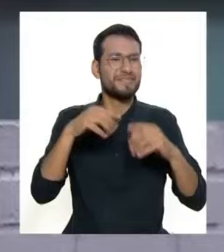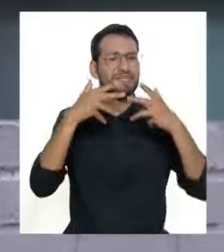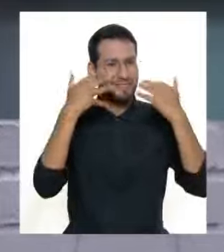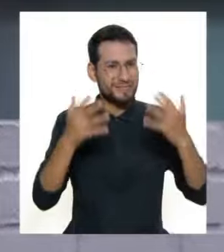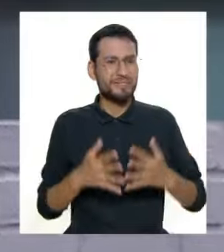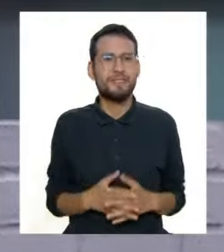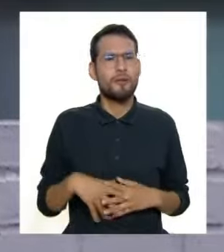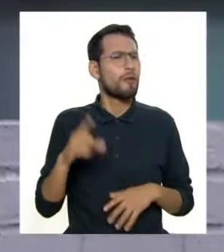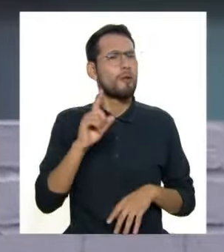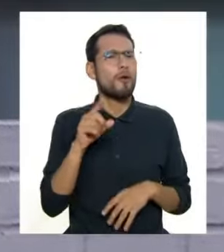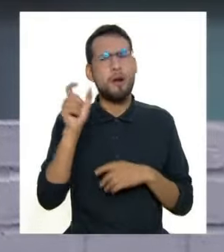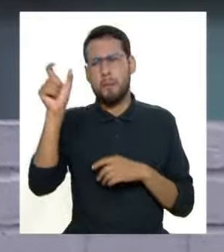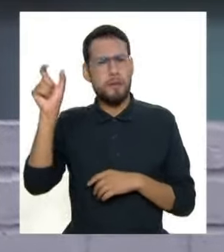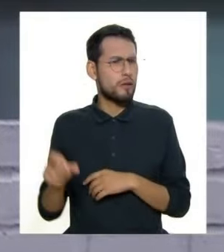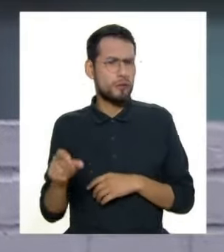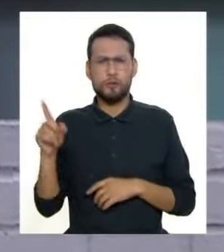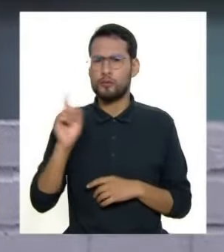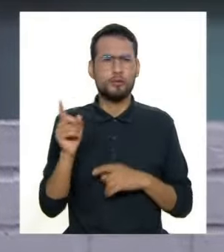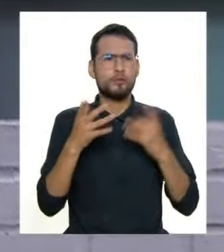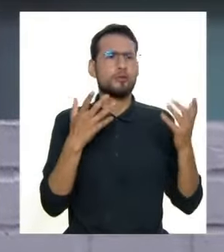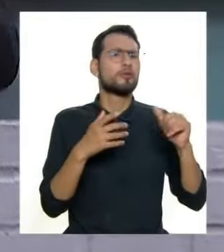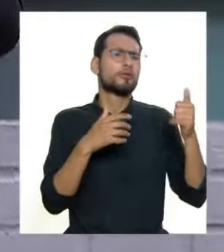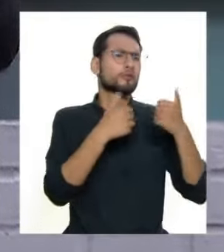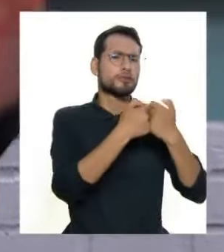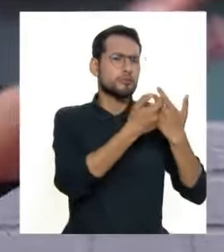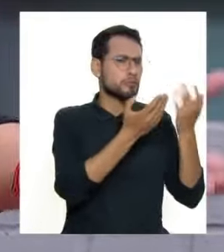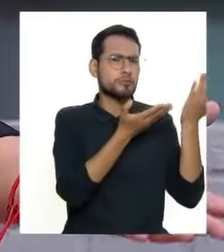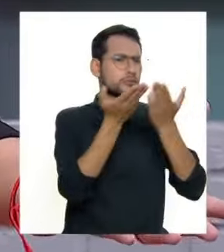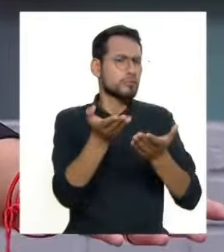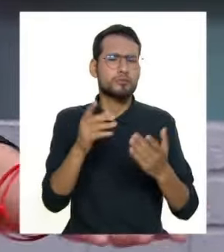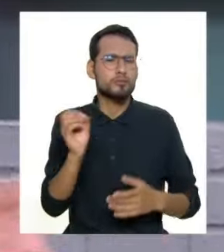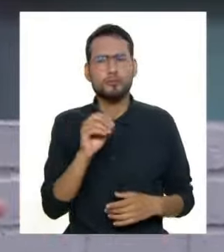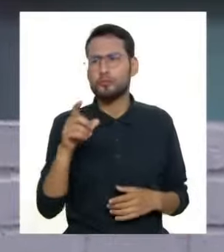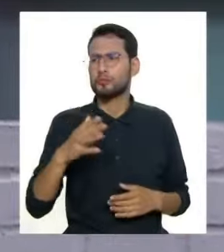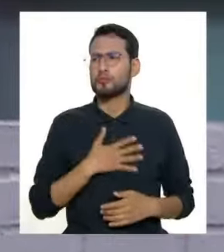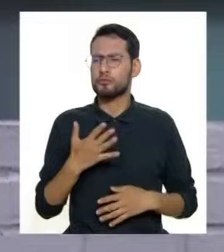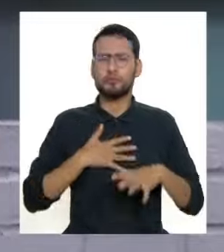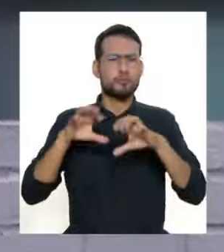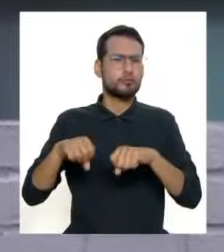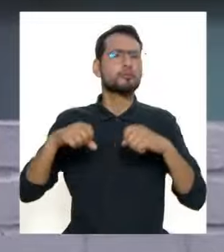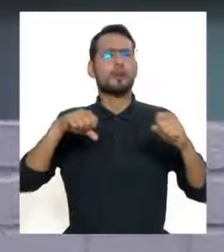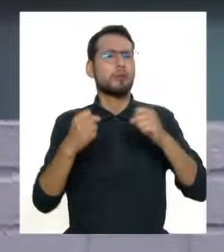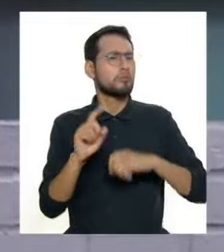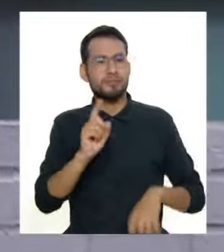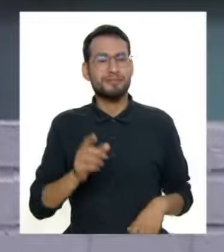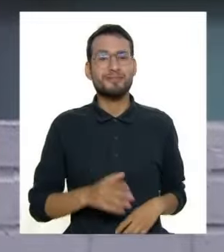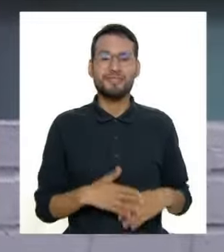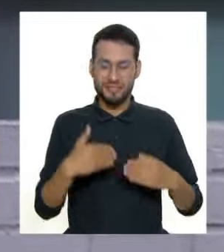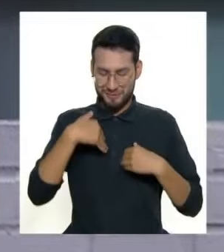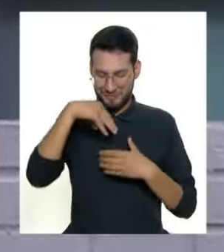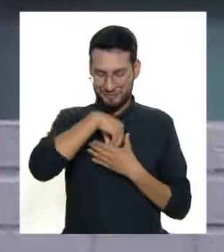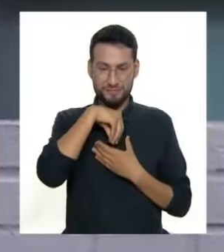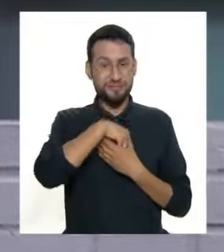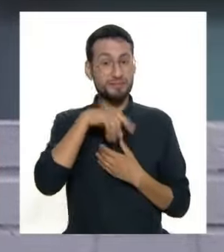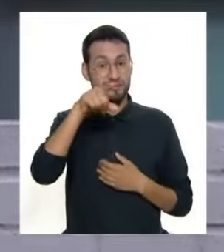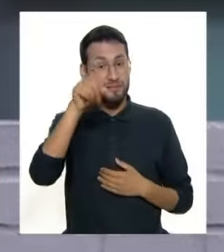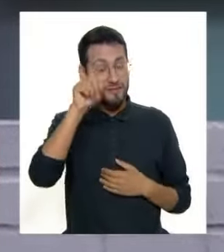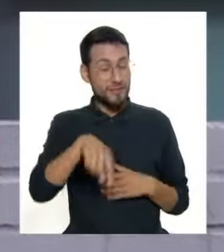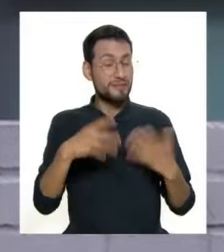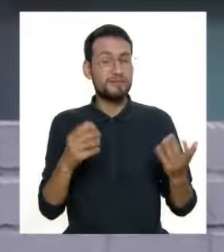felicidad. No está en una persona, no te la da una pareja, no te la da una propiedad, un carro, ni nada. Está aquí adentro y tú tienes